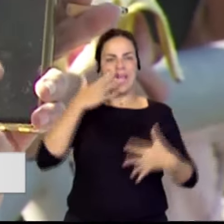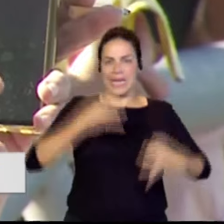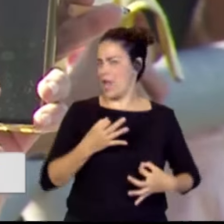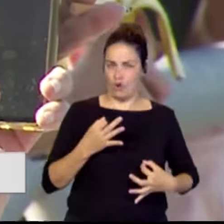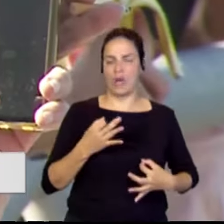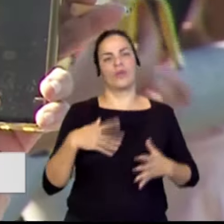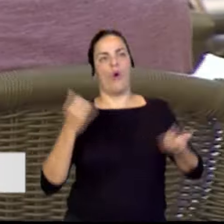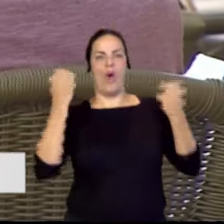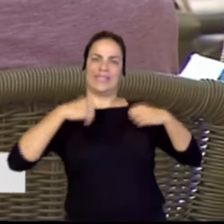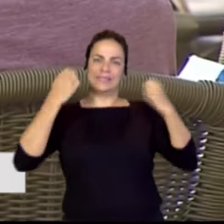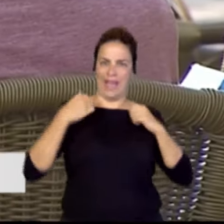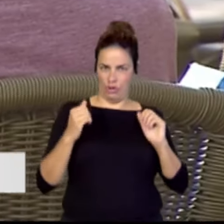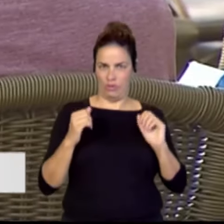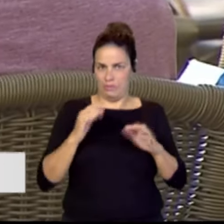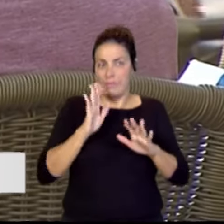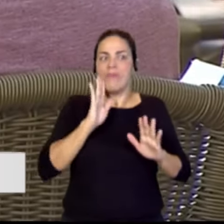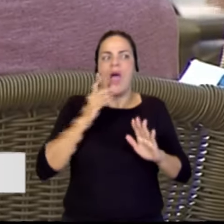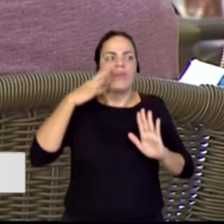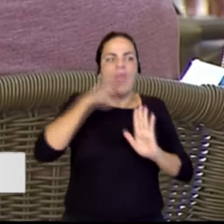ensayo de esta